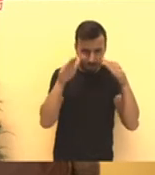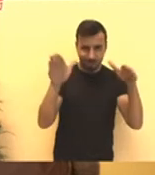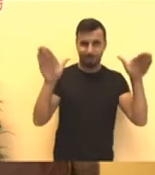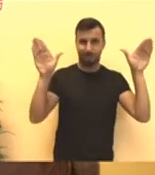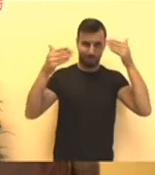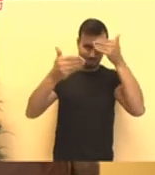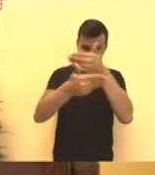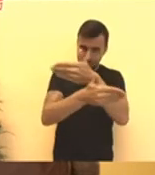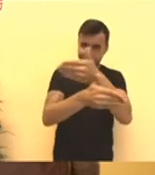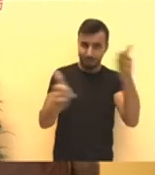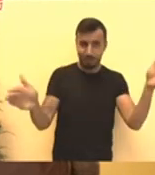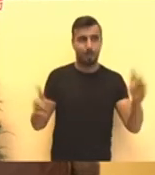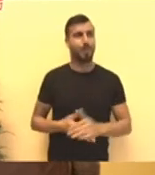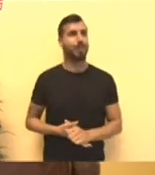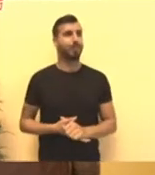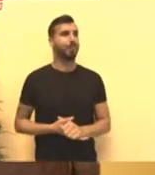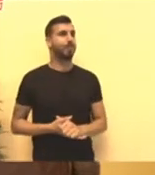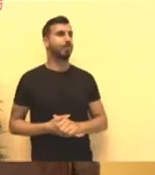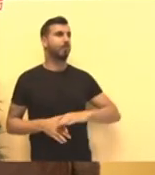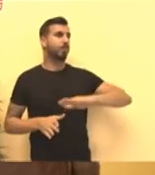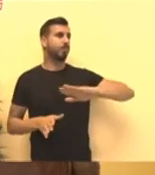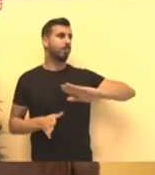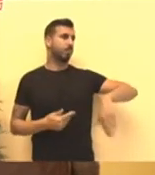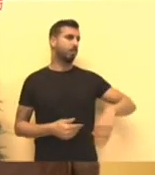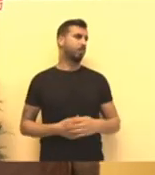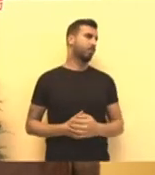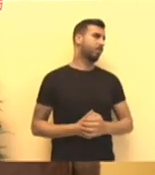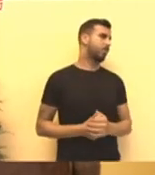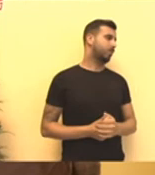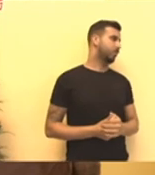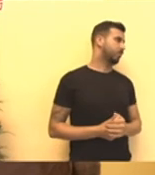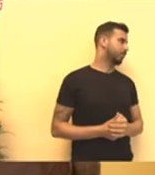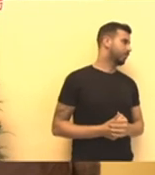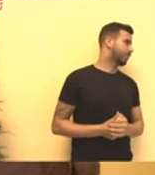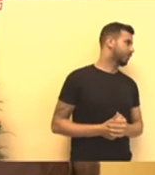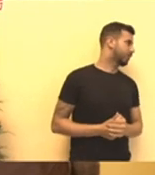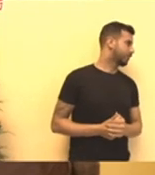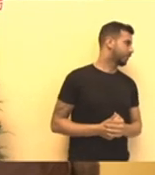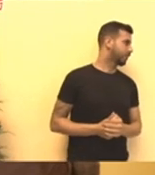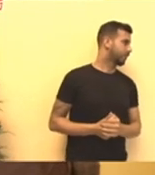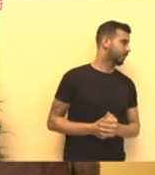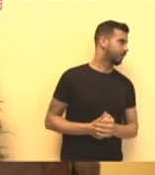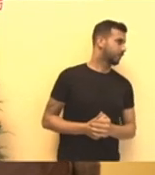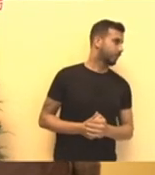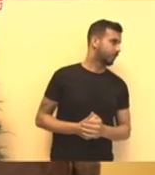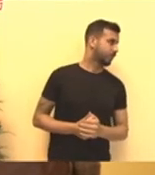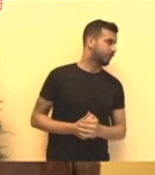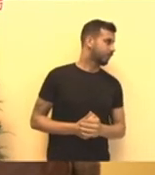dale, Leti. Eso es.